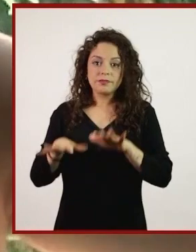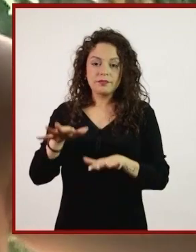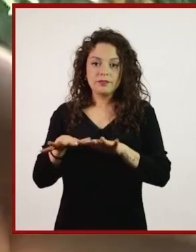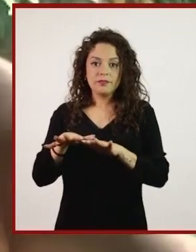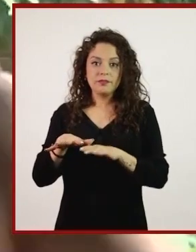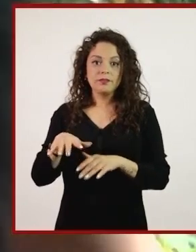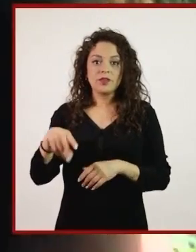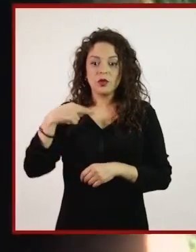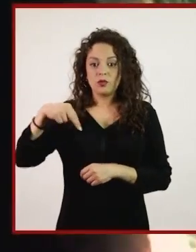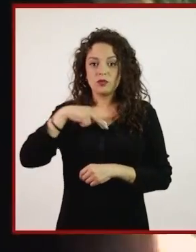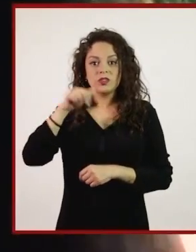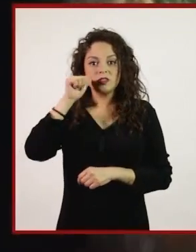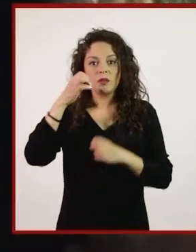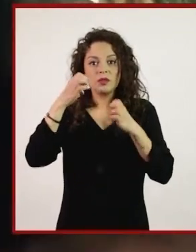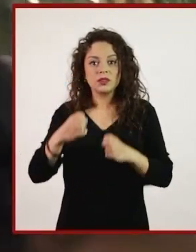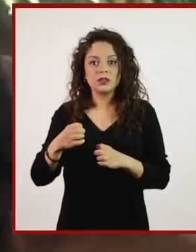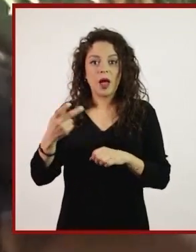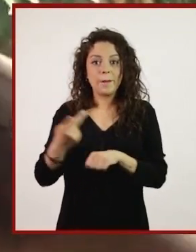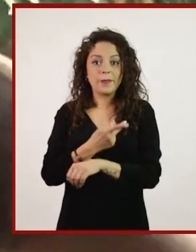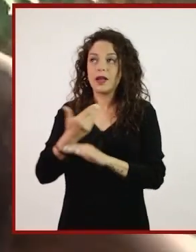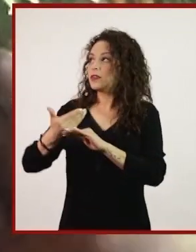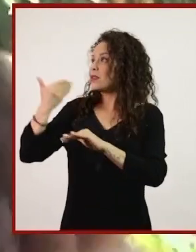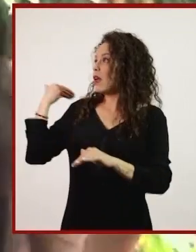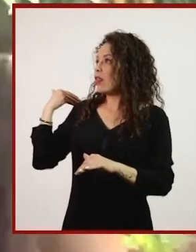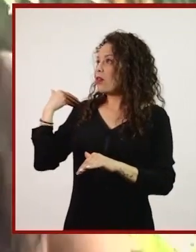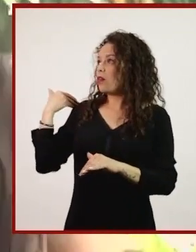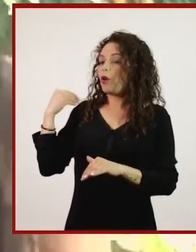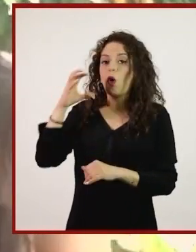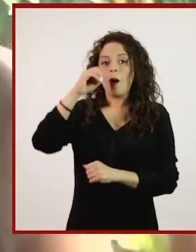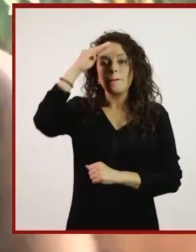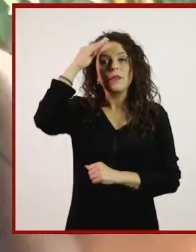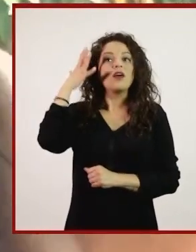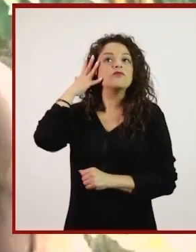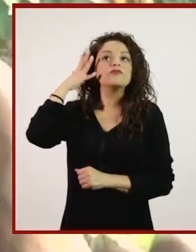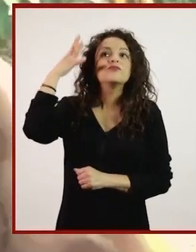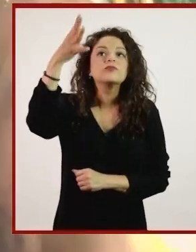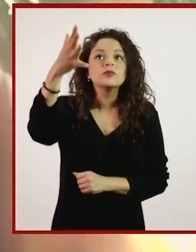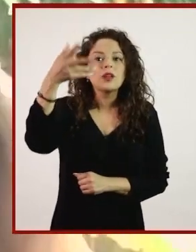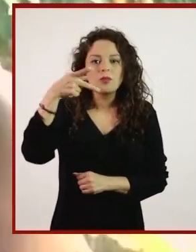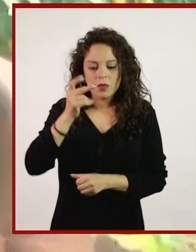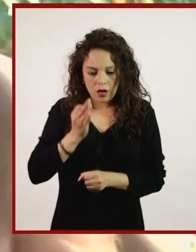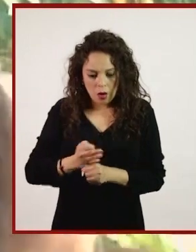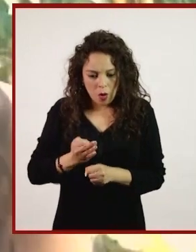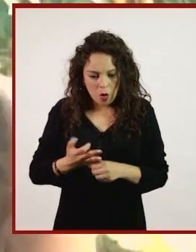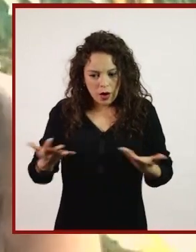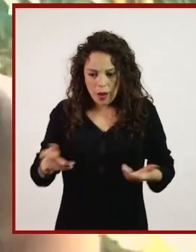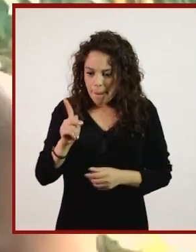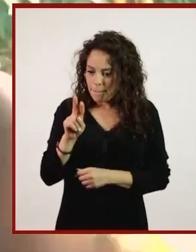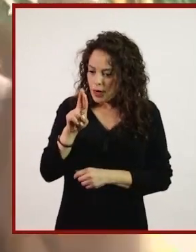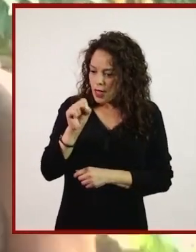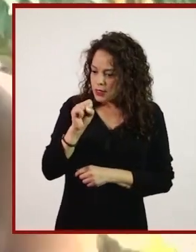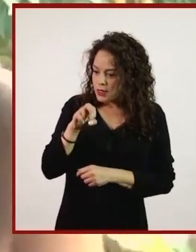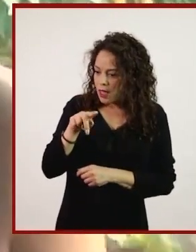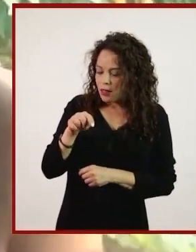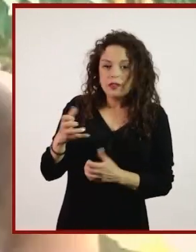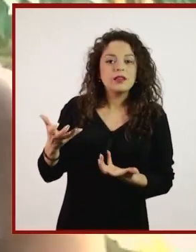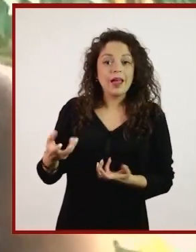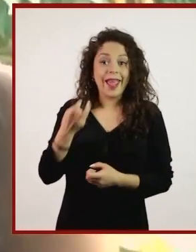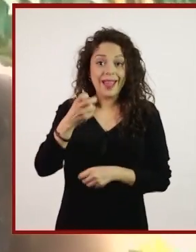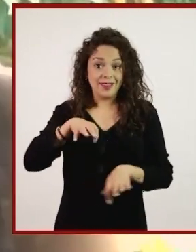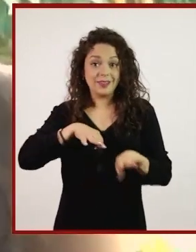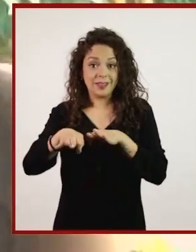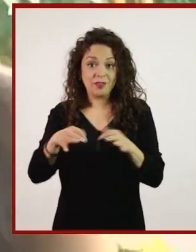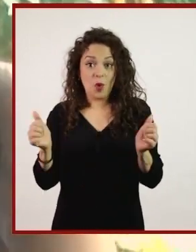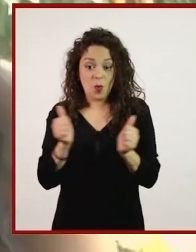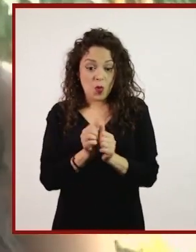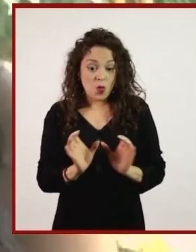allá o allá, ¿no? Pasado o futuro y nuestro presente, ese es el trabajo con las comunidades, ese es el trabajo con el